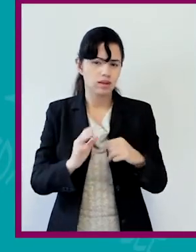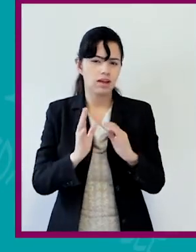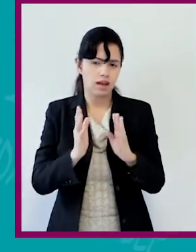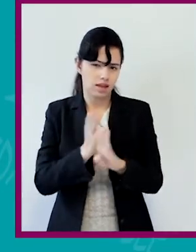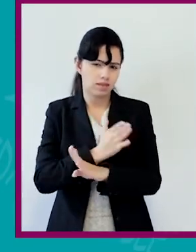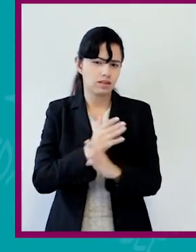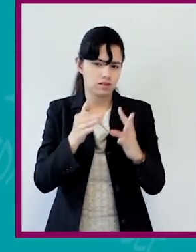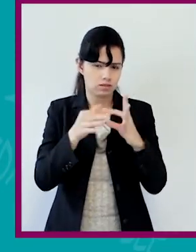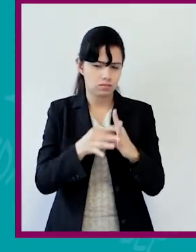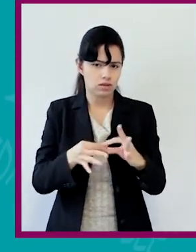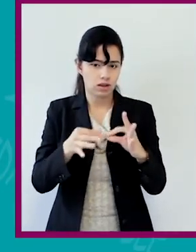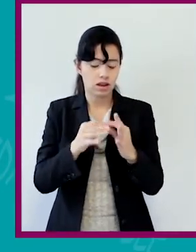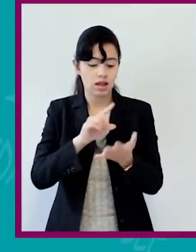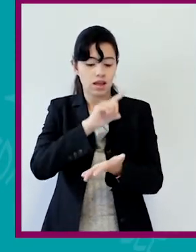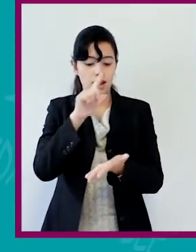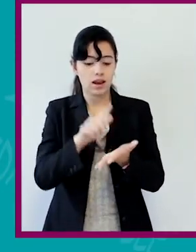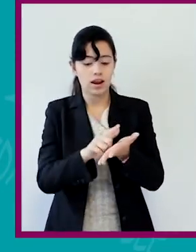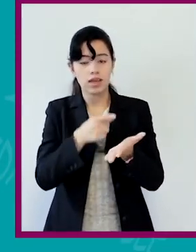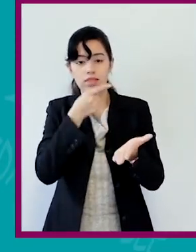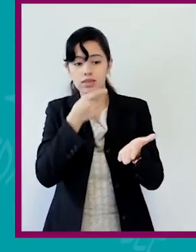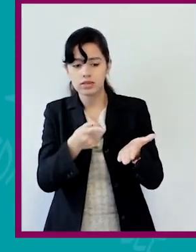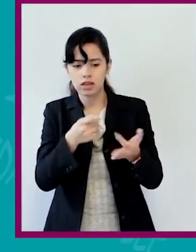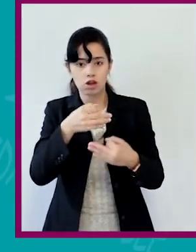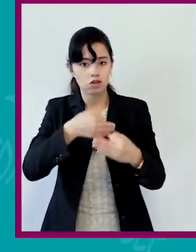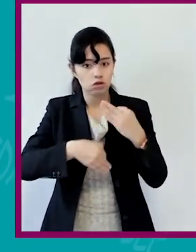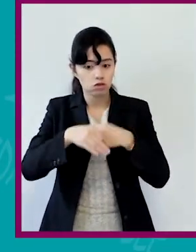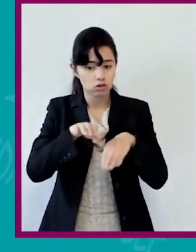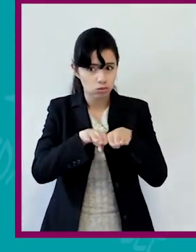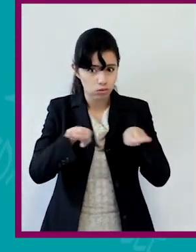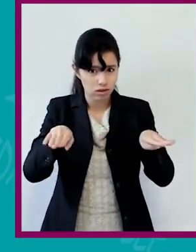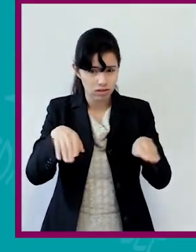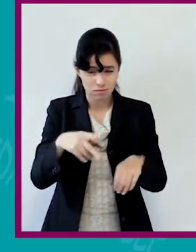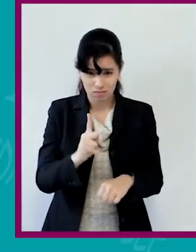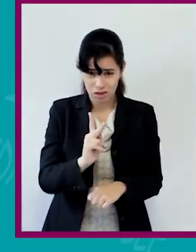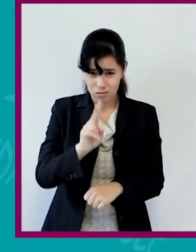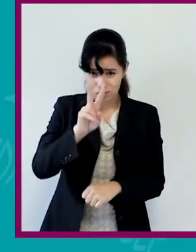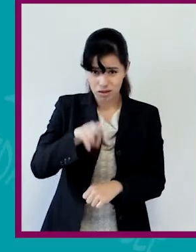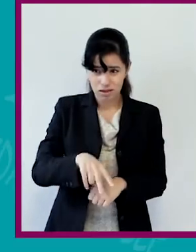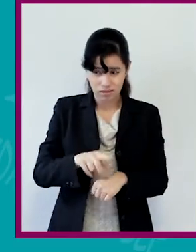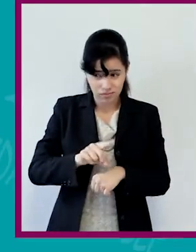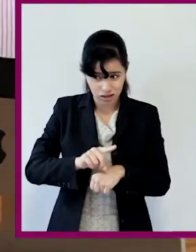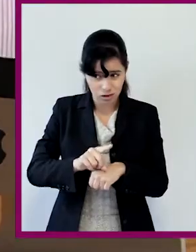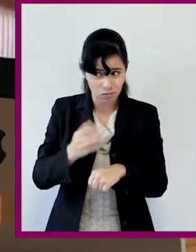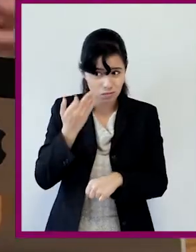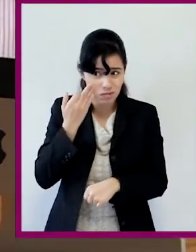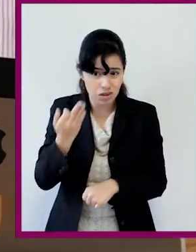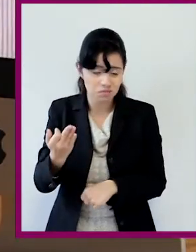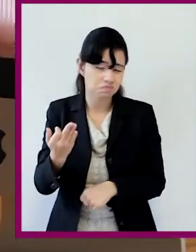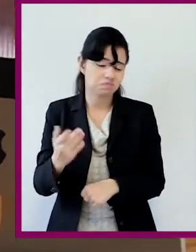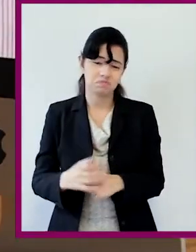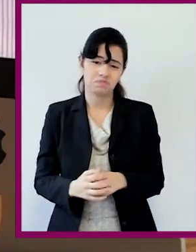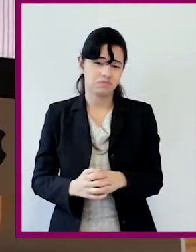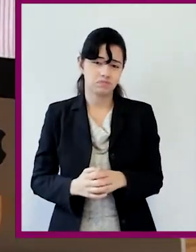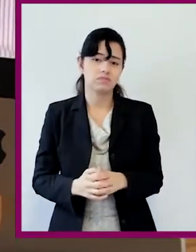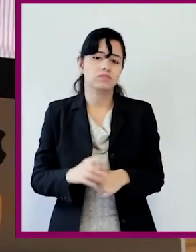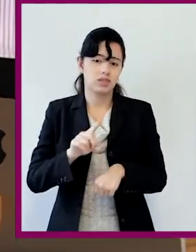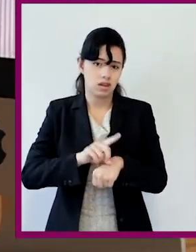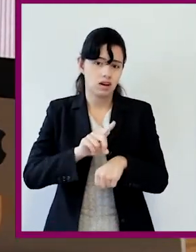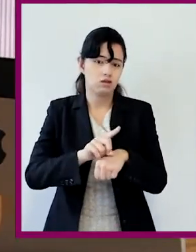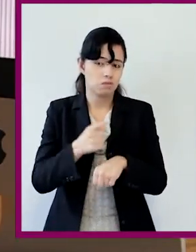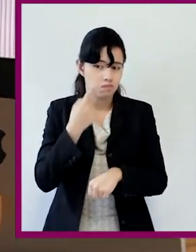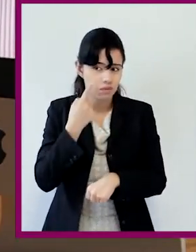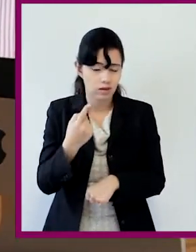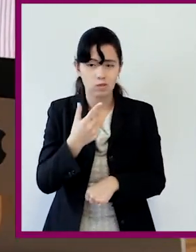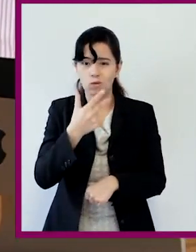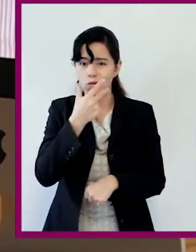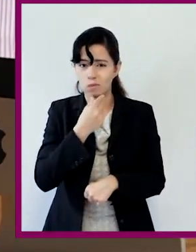decía también al principio. La ley dice que somos iguales, pero en la realidad no lo somos. Son machismos